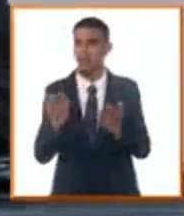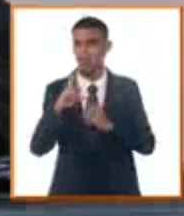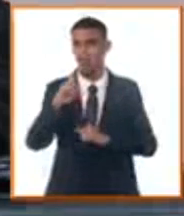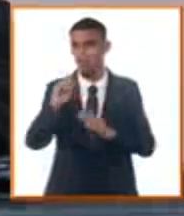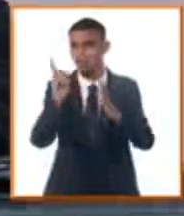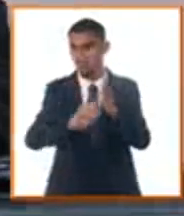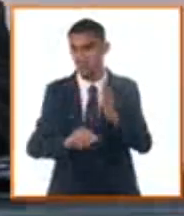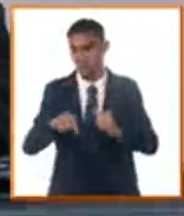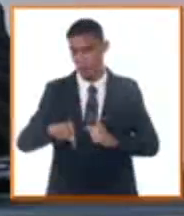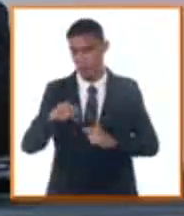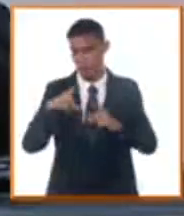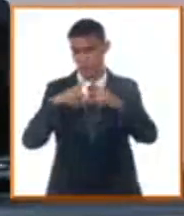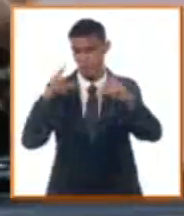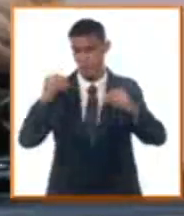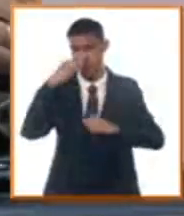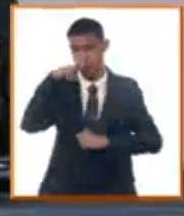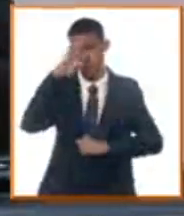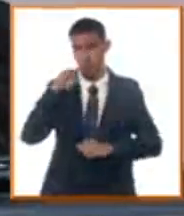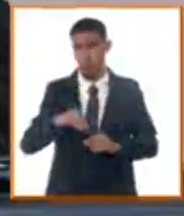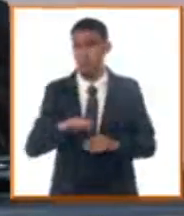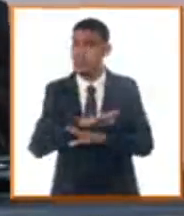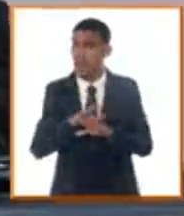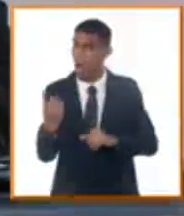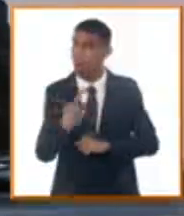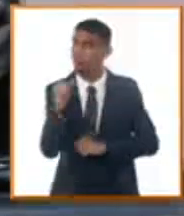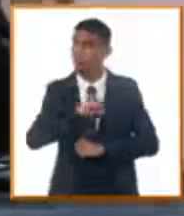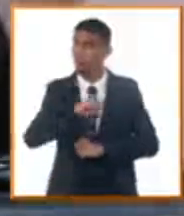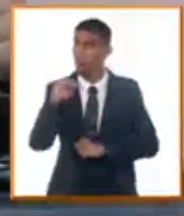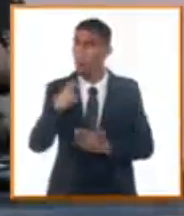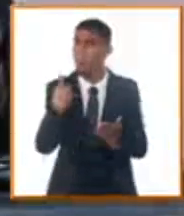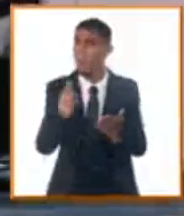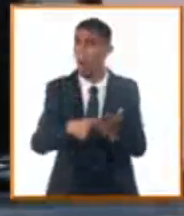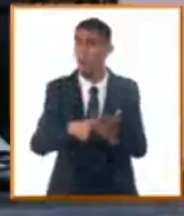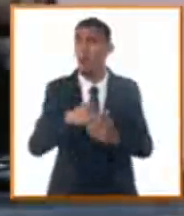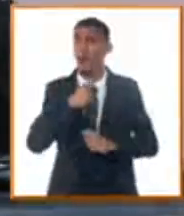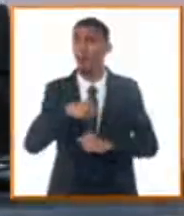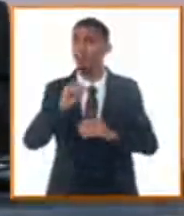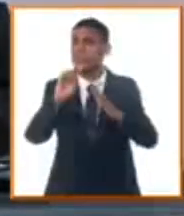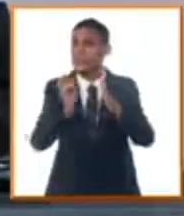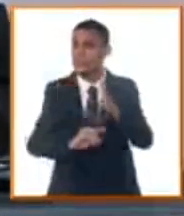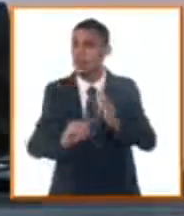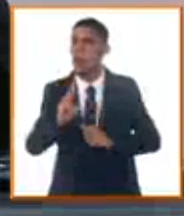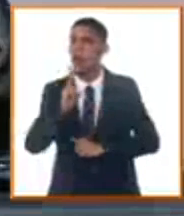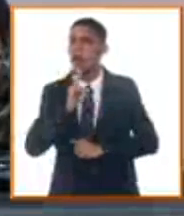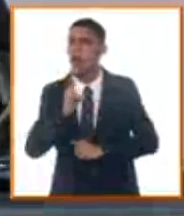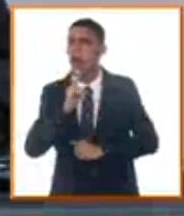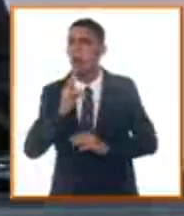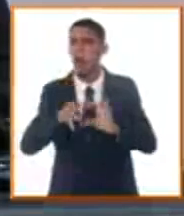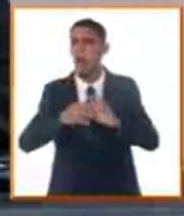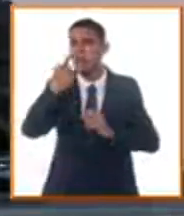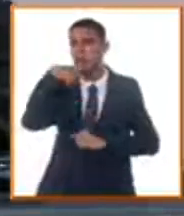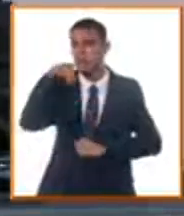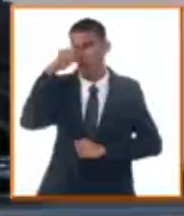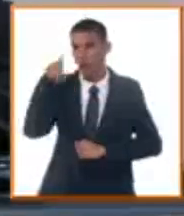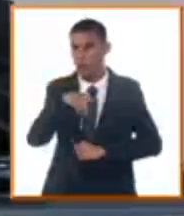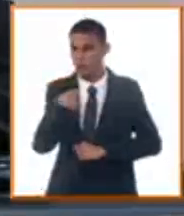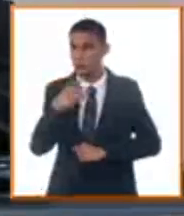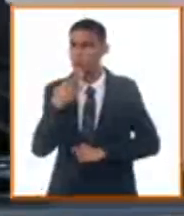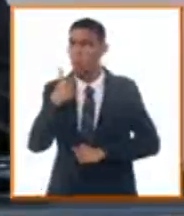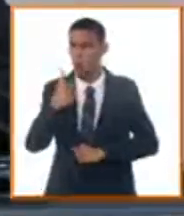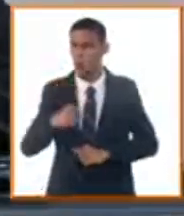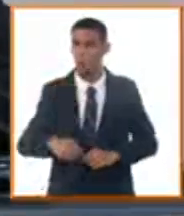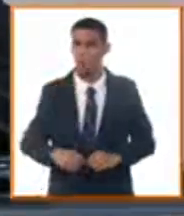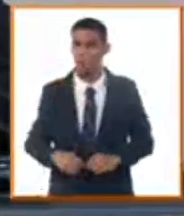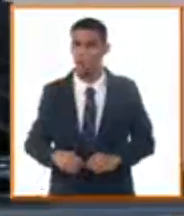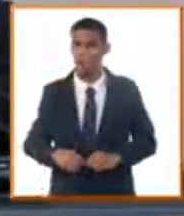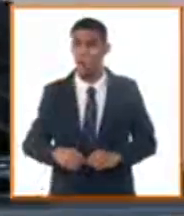en el país, que ya hayamos logrado que muchos de los pagos de los servicios, electricidad, gas, agua, se vayan ampliando. Eso es muy bueno, pero lo que más mueve la